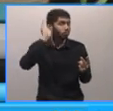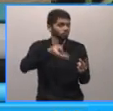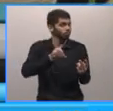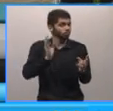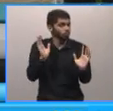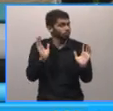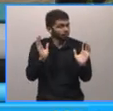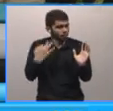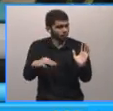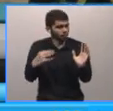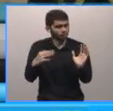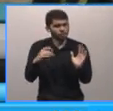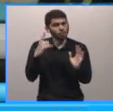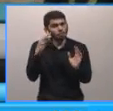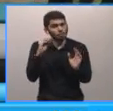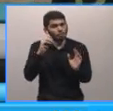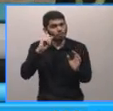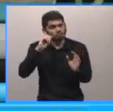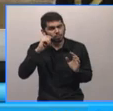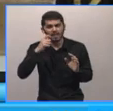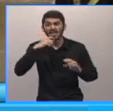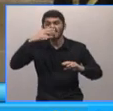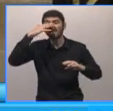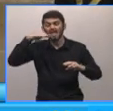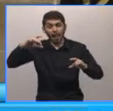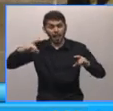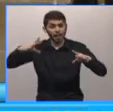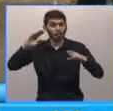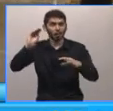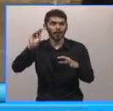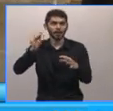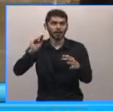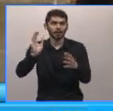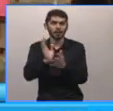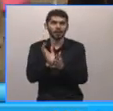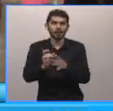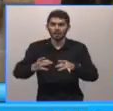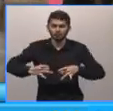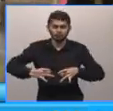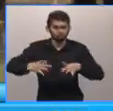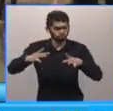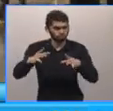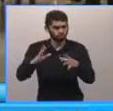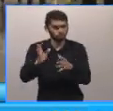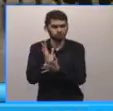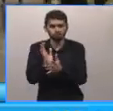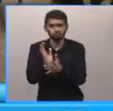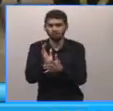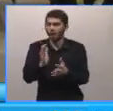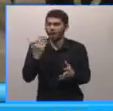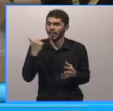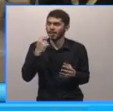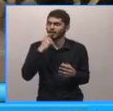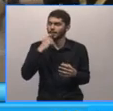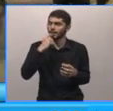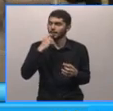Lo único bueno que si llegamos a la hipotética final con Brasil, es una final sin la presión de otras veces, que era el que gana va y